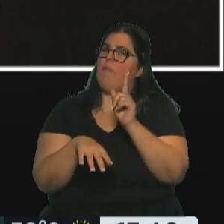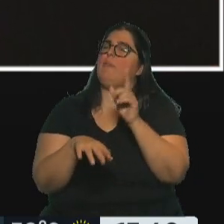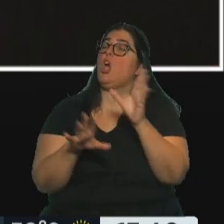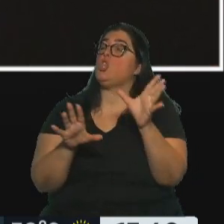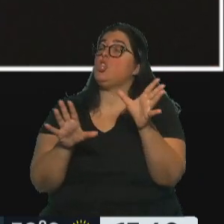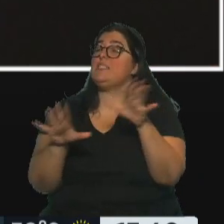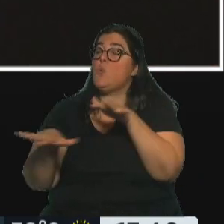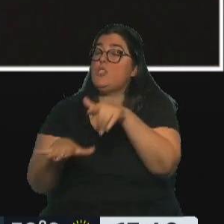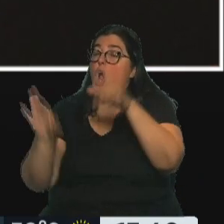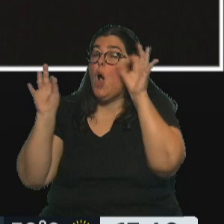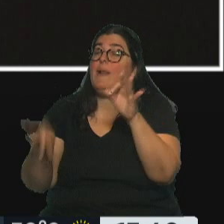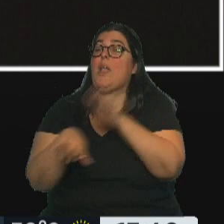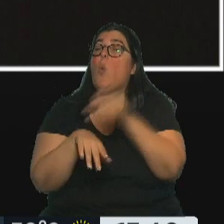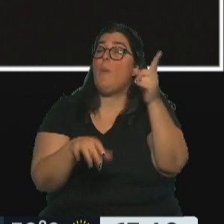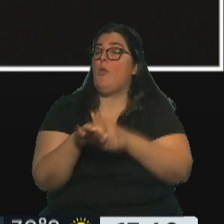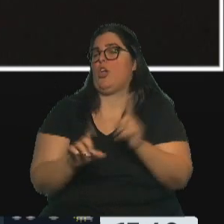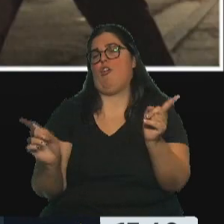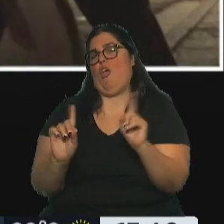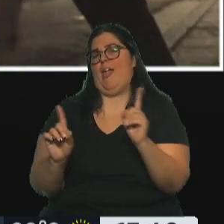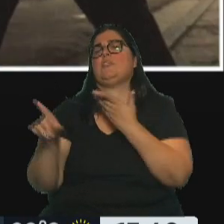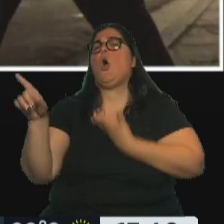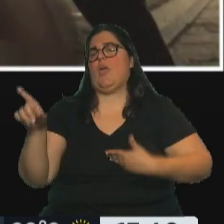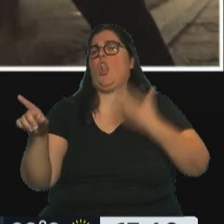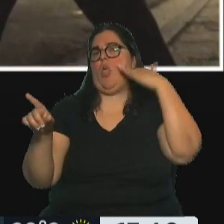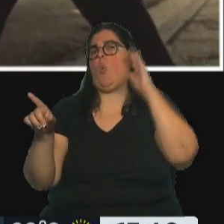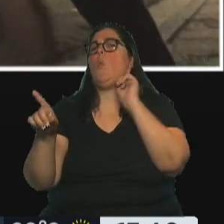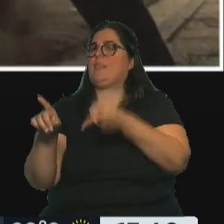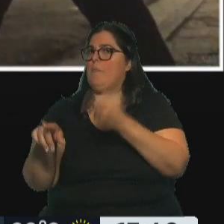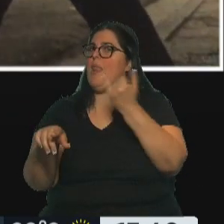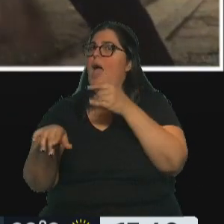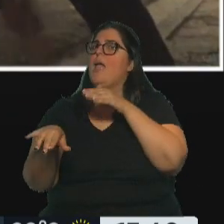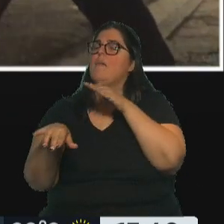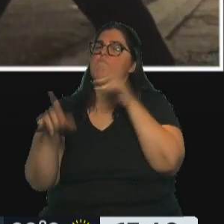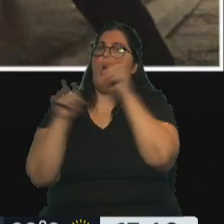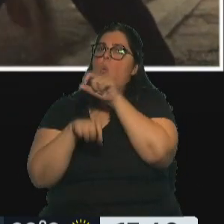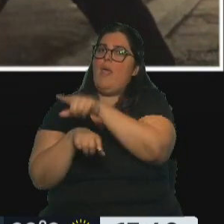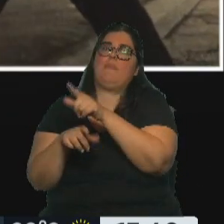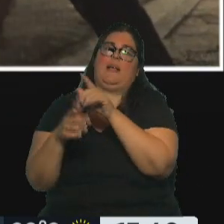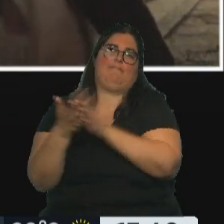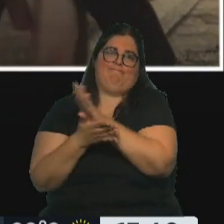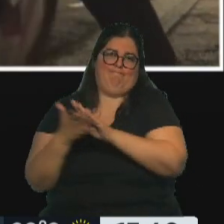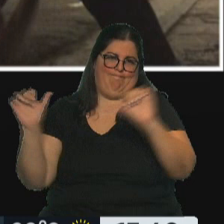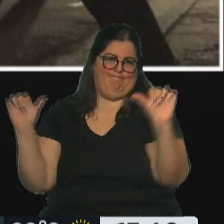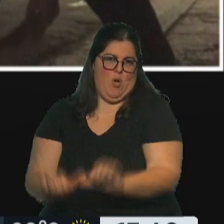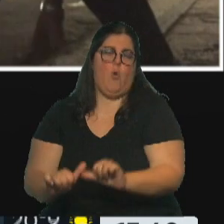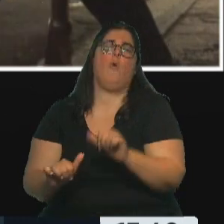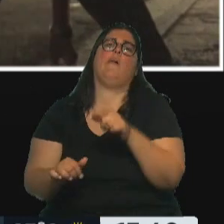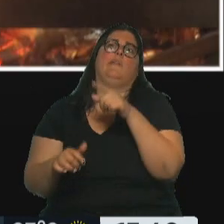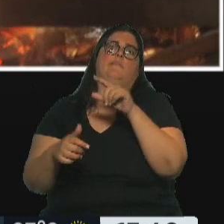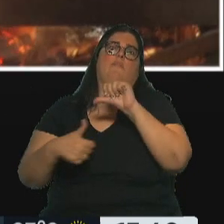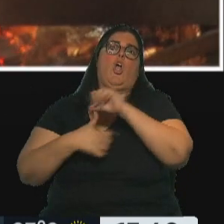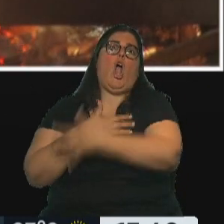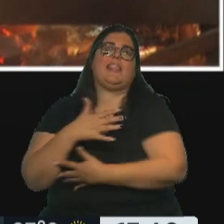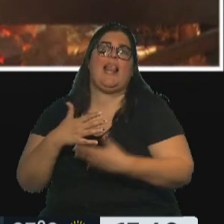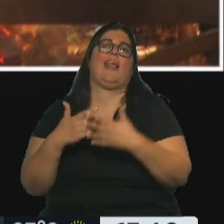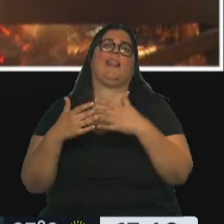situación. Hay responsabilidades del gobierno cubano, de los gobiernos cubanos, que no han podido solucionarlo en un continente y en una región donde, por